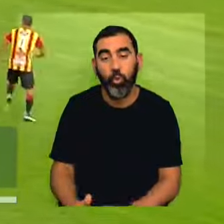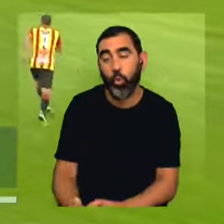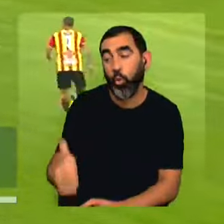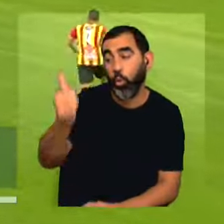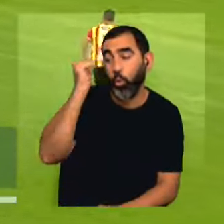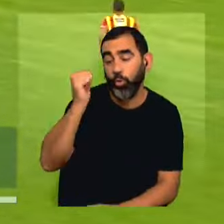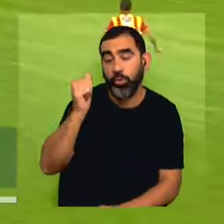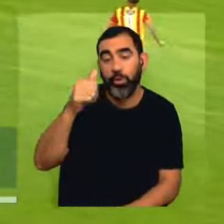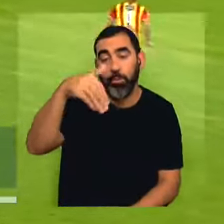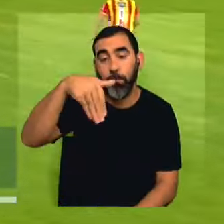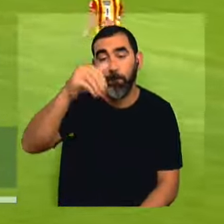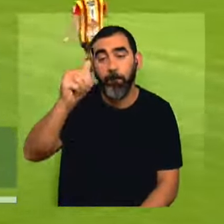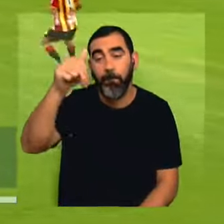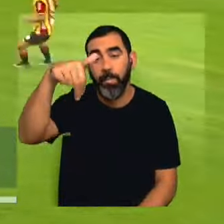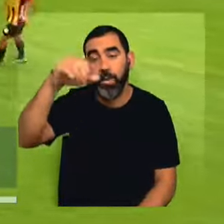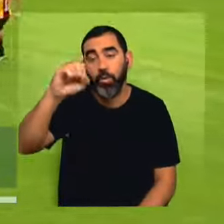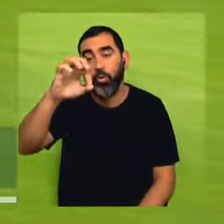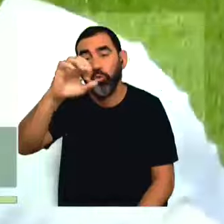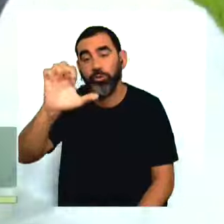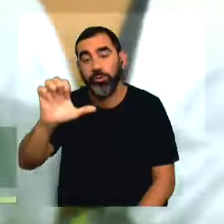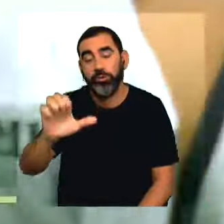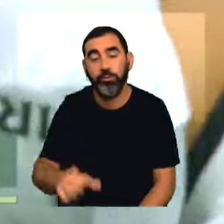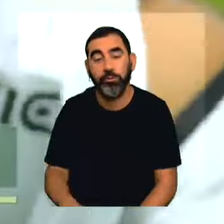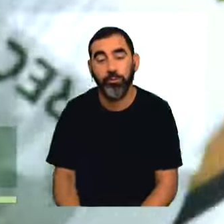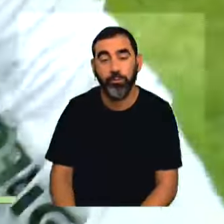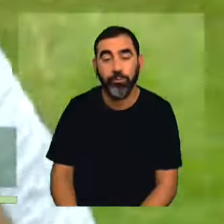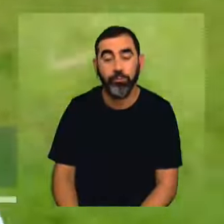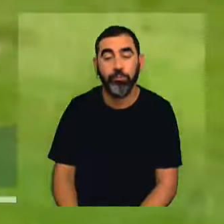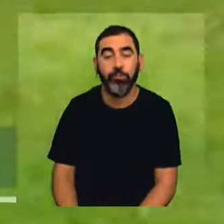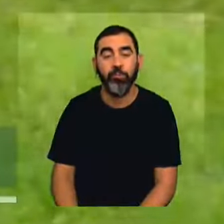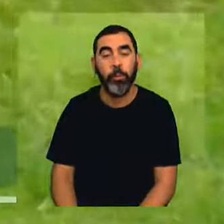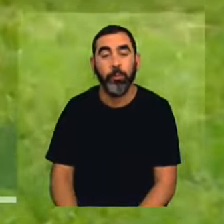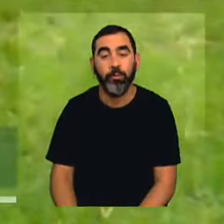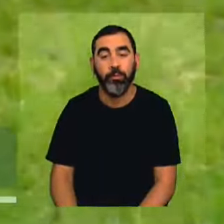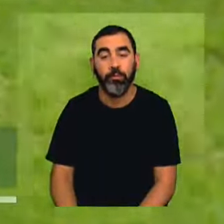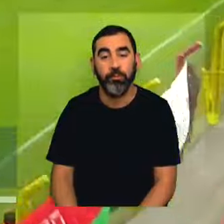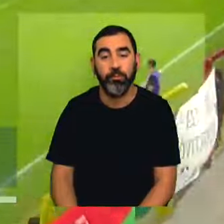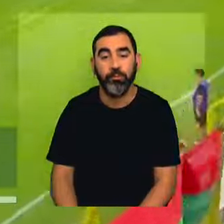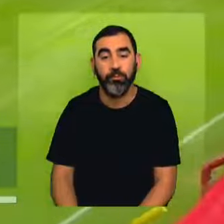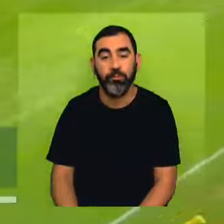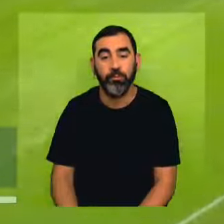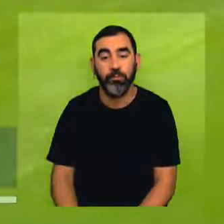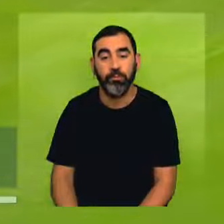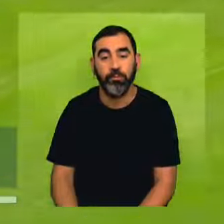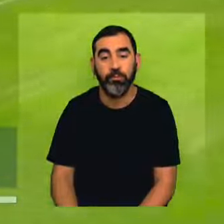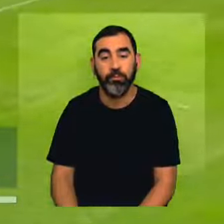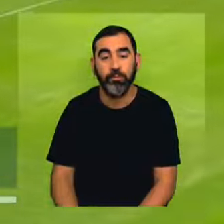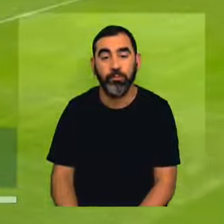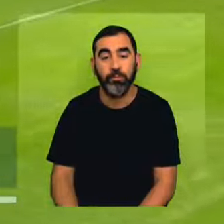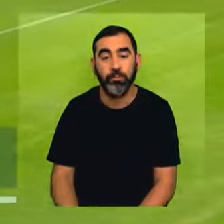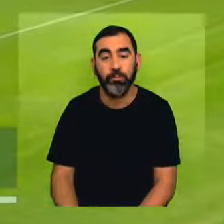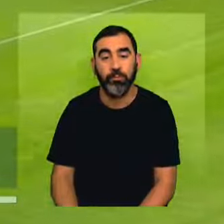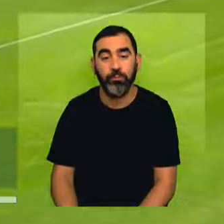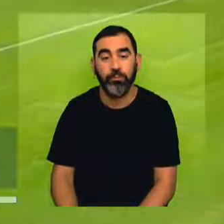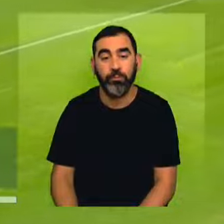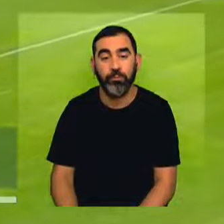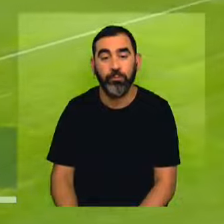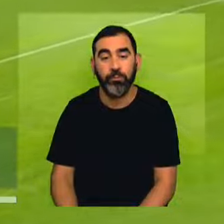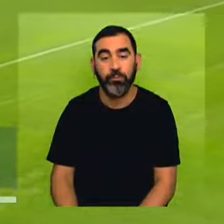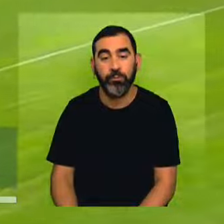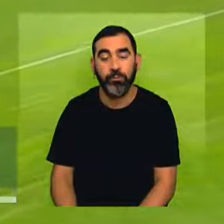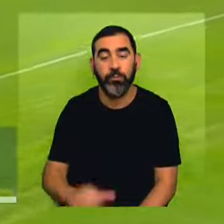la victoria el autogol es de menoe en sus propia meta en su propia valla la manda al fondo del arco y descoloca a Reyes y